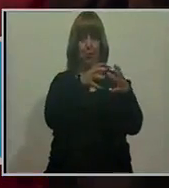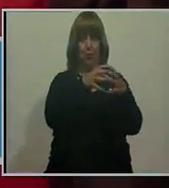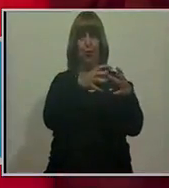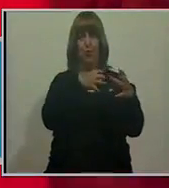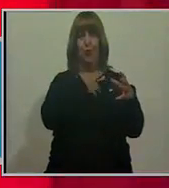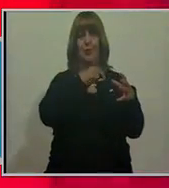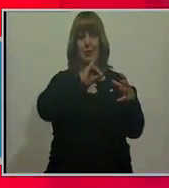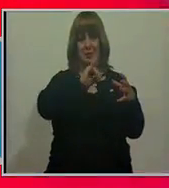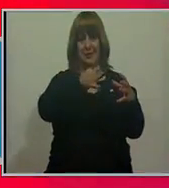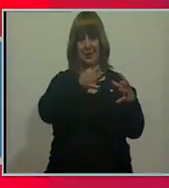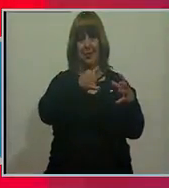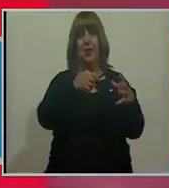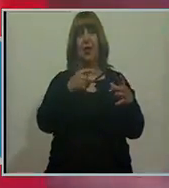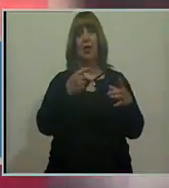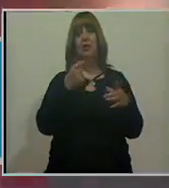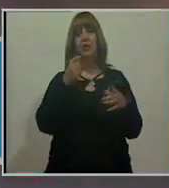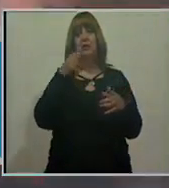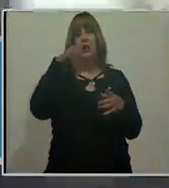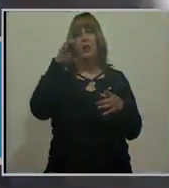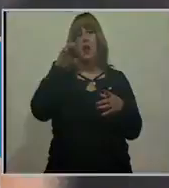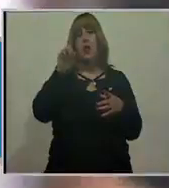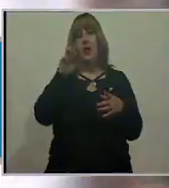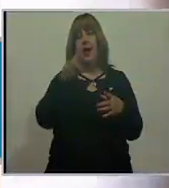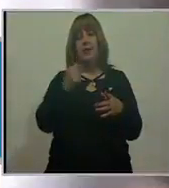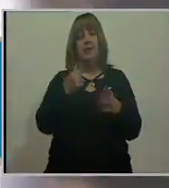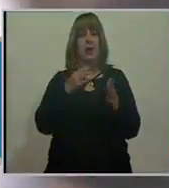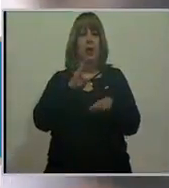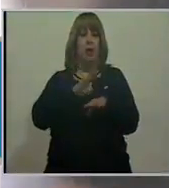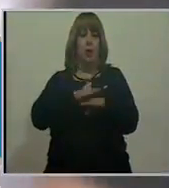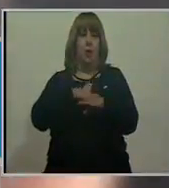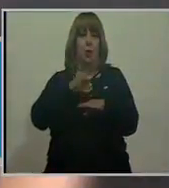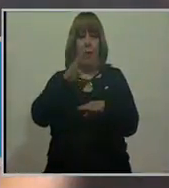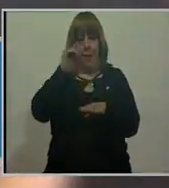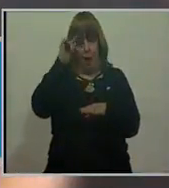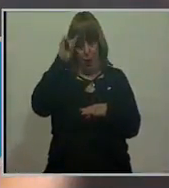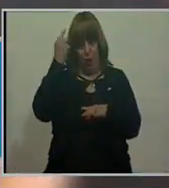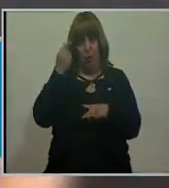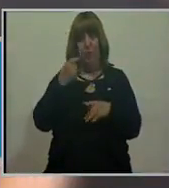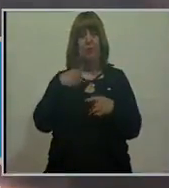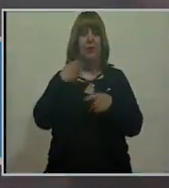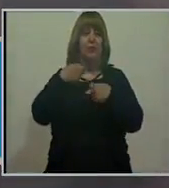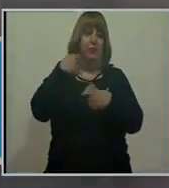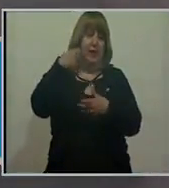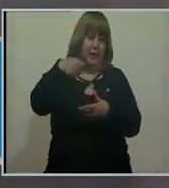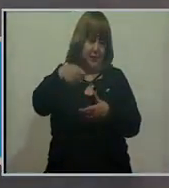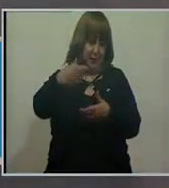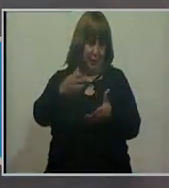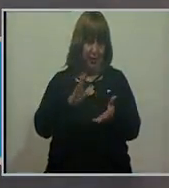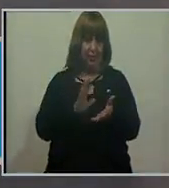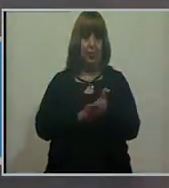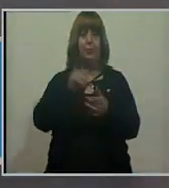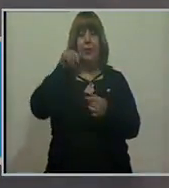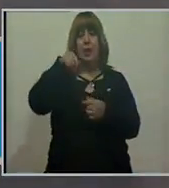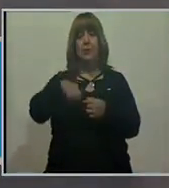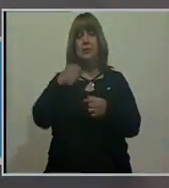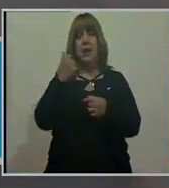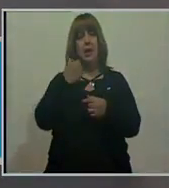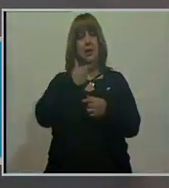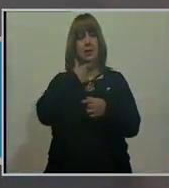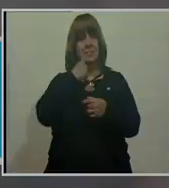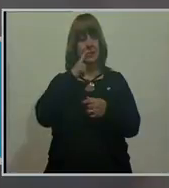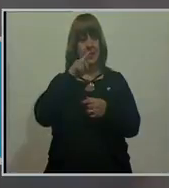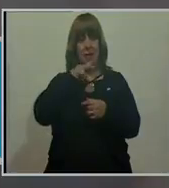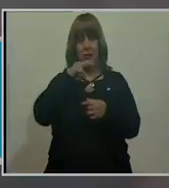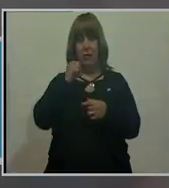Adujeron problemas de financiamiento bancario. Caso Fortunato. Julieta Silva fue notificada de la elevación a juicio por la muerte de Genaro Fortunato.